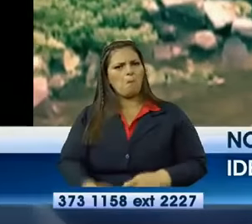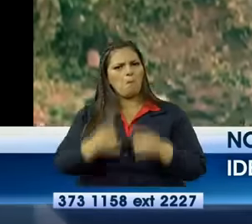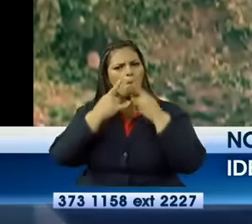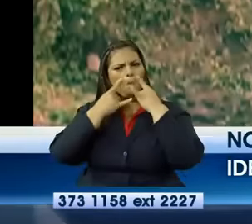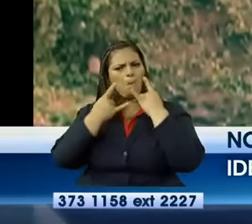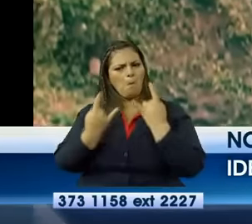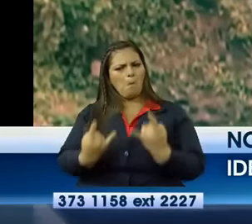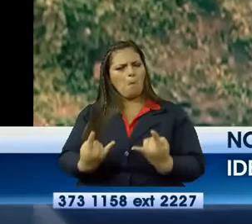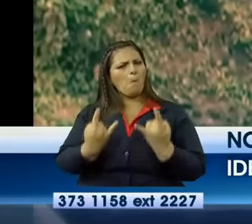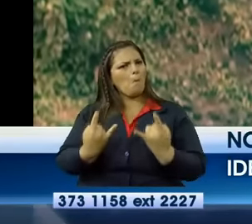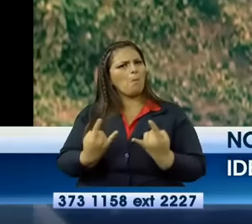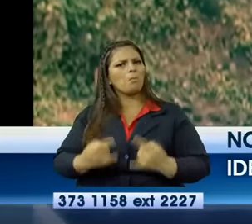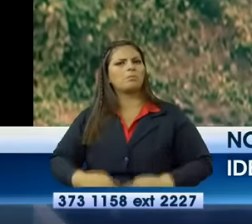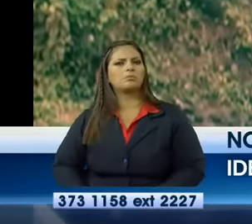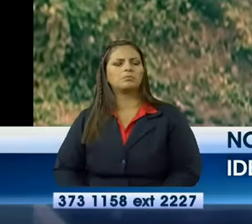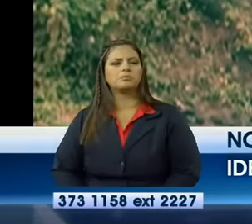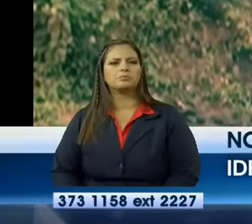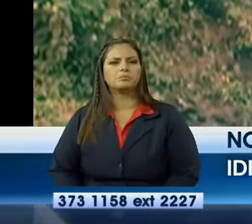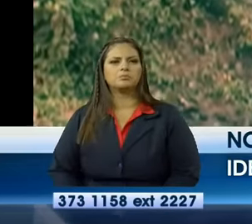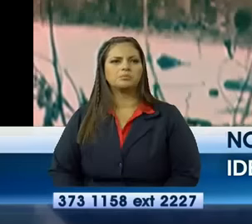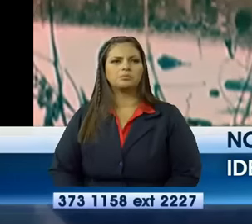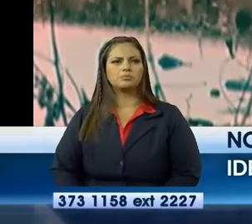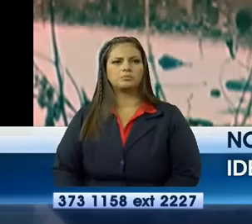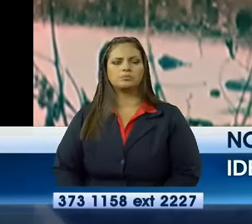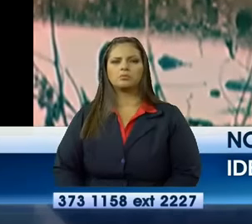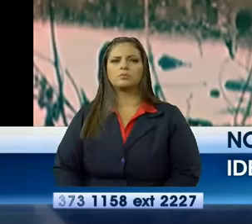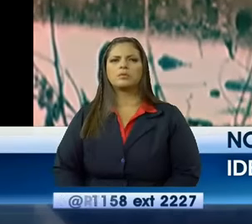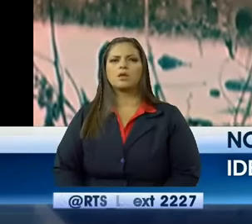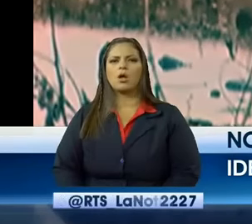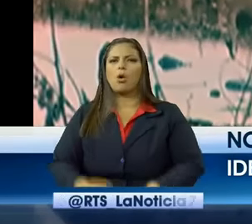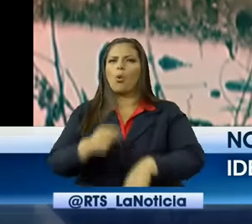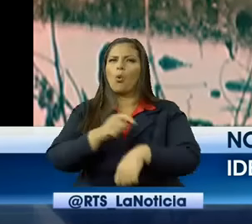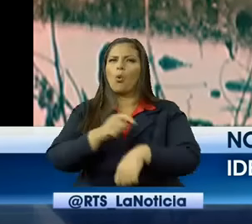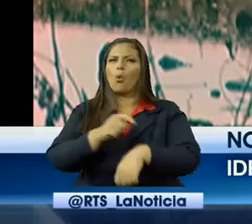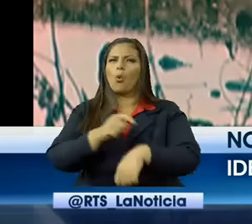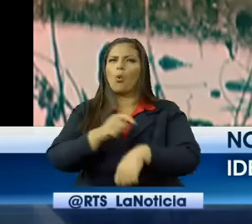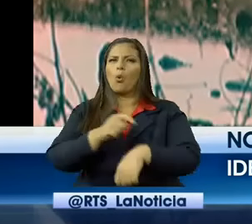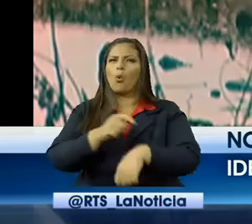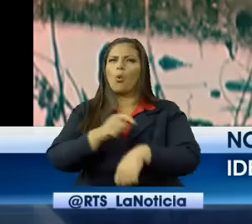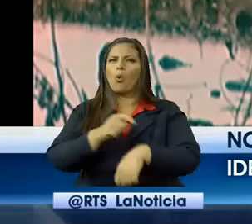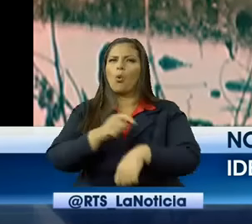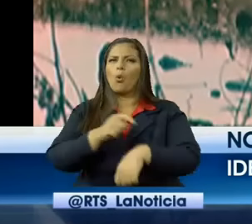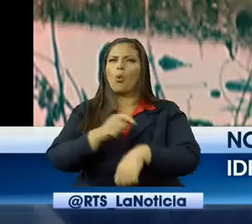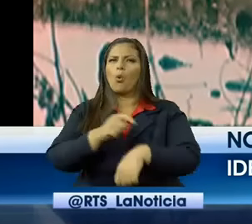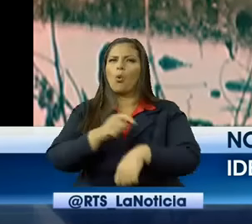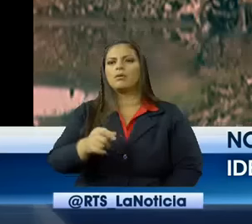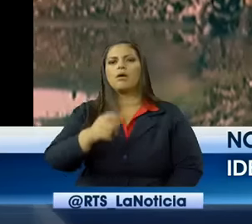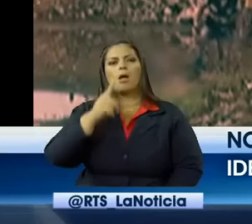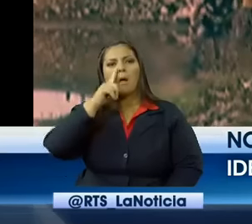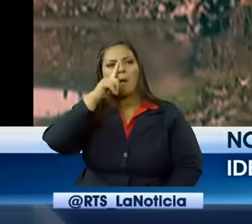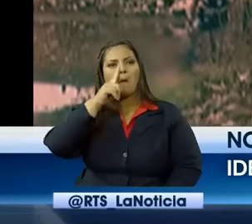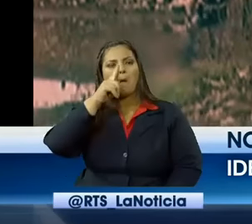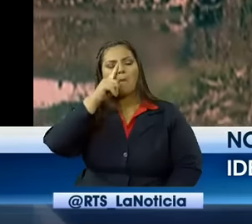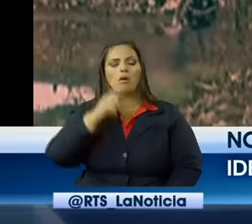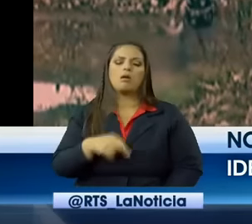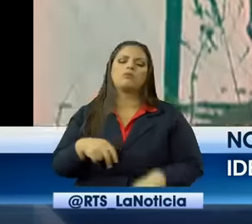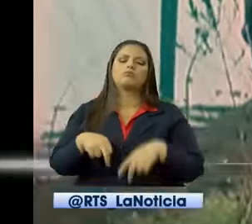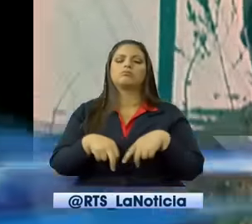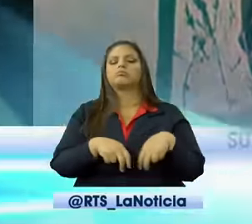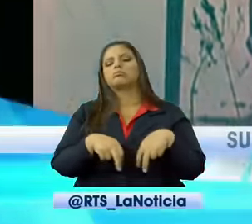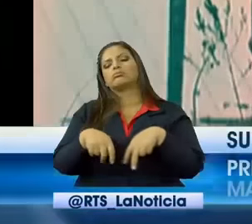día, los obreros que parten rumbo a sus trabajos se percataron del cuerpo, que habría sido lanzado en horas de la